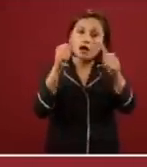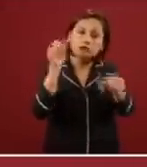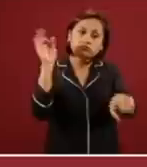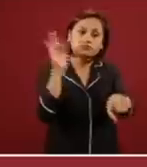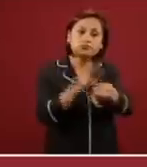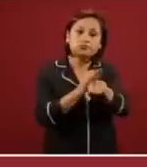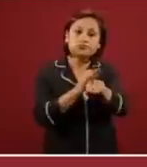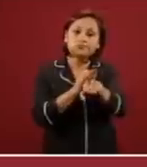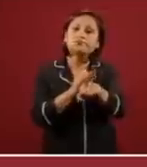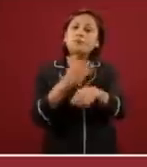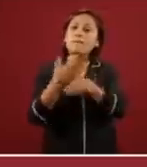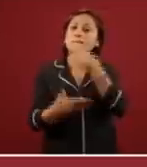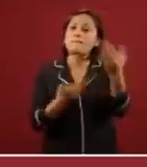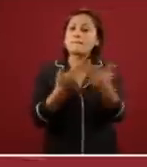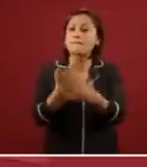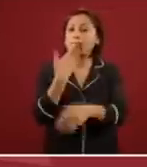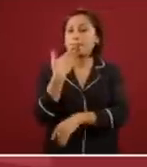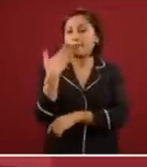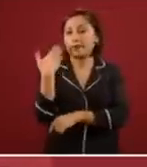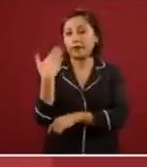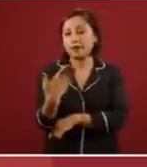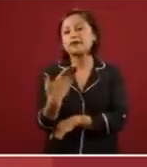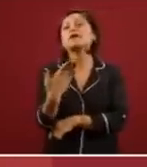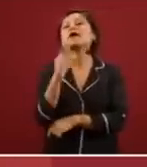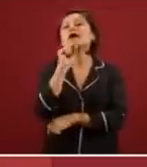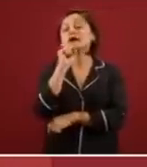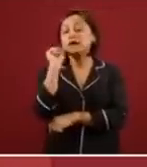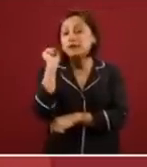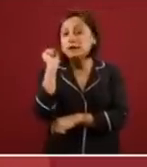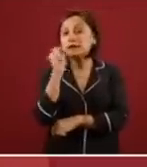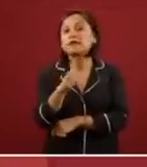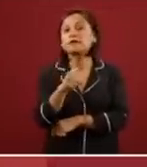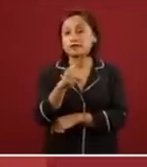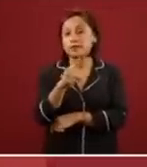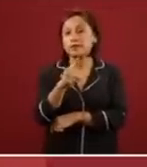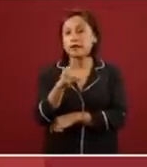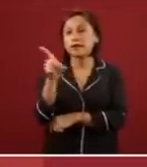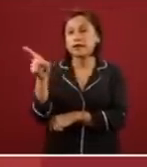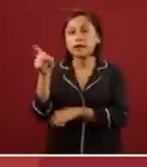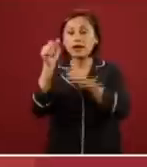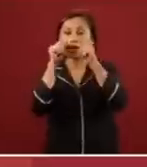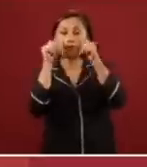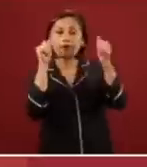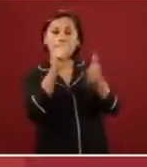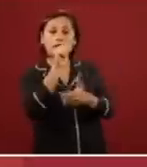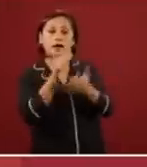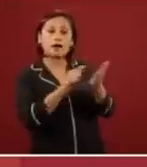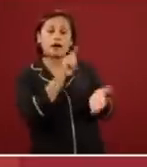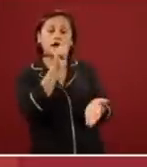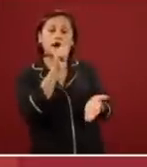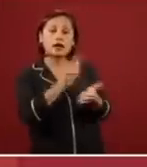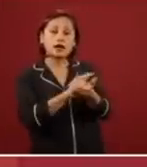a partir de que ya no hay un gobierno corrupto.